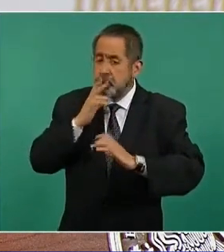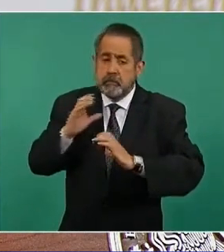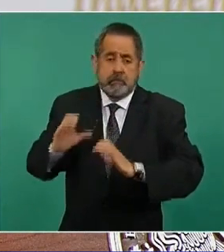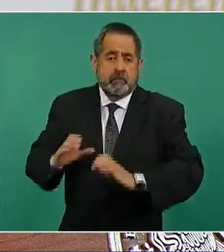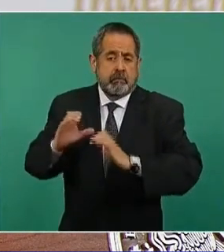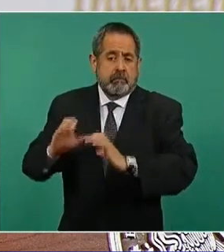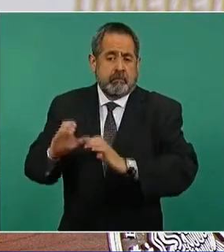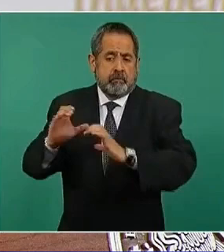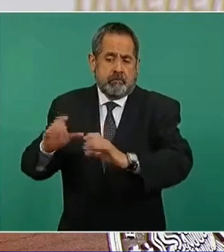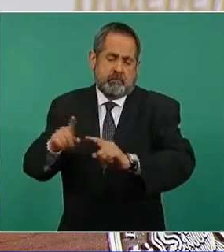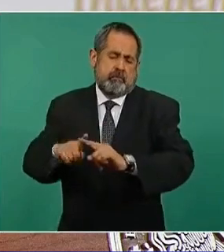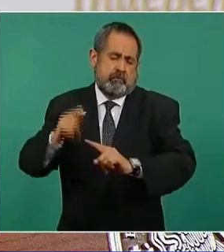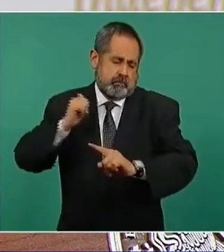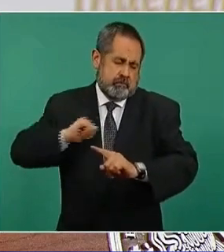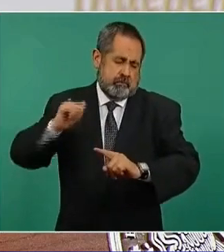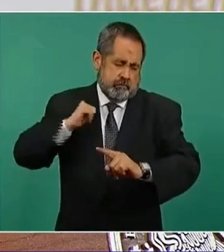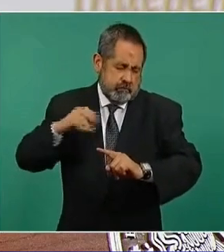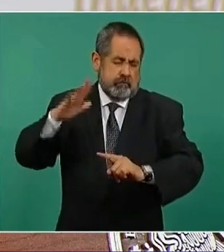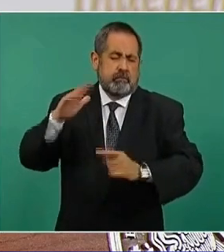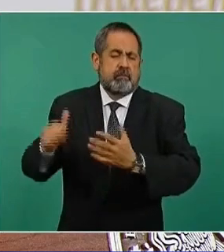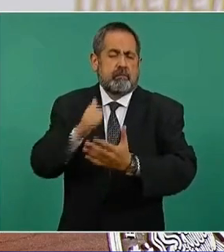de las antiguas ciudades mayas.